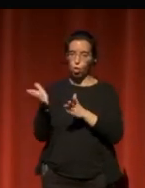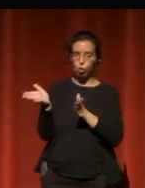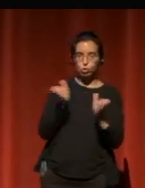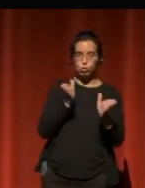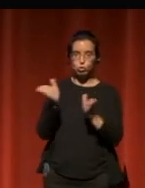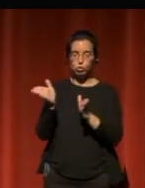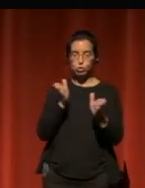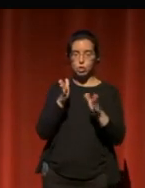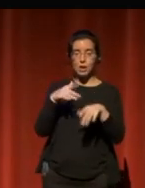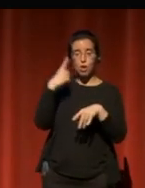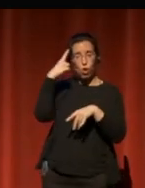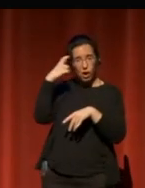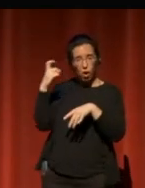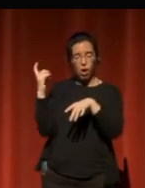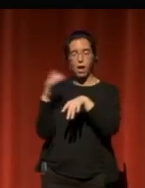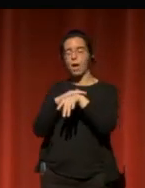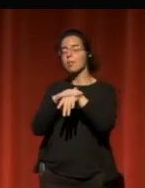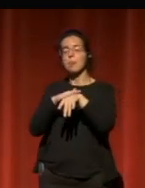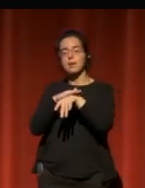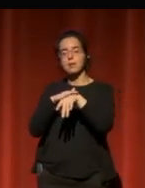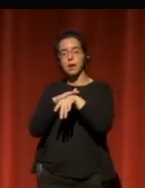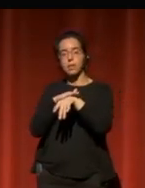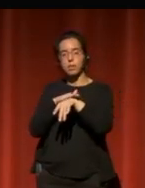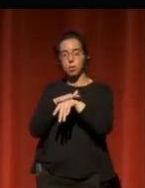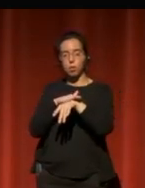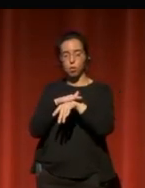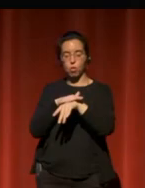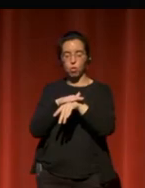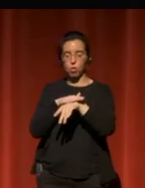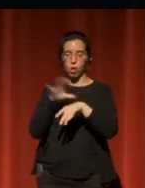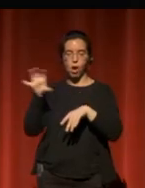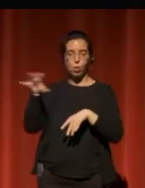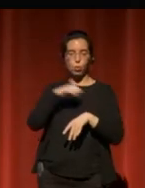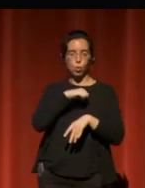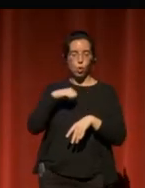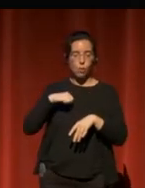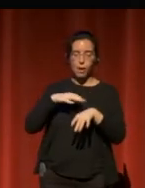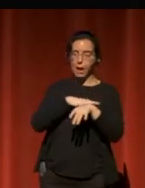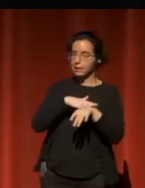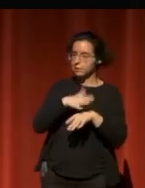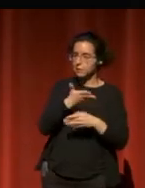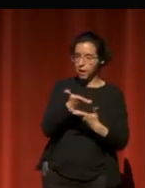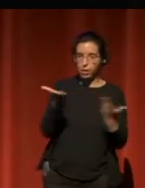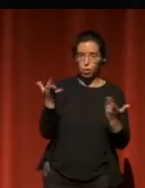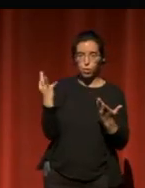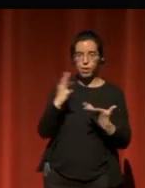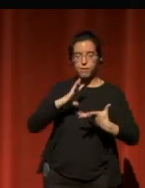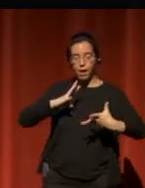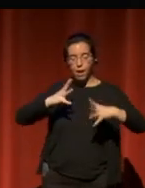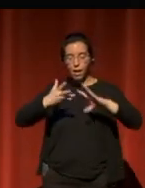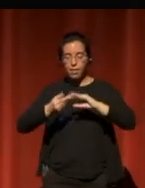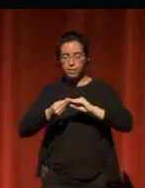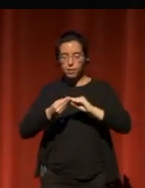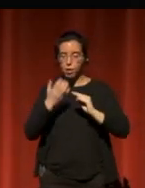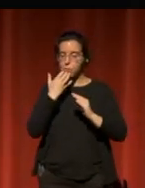la administración, el Estado, también la autonómica, tendría que pensar en adecuar, por ejemplo,